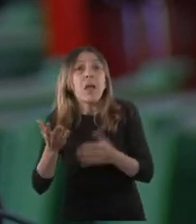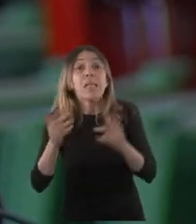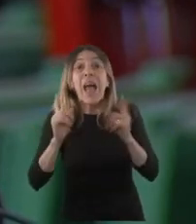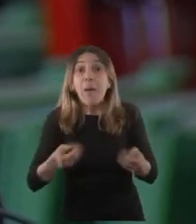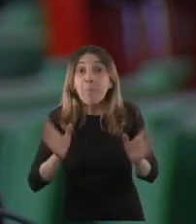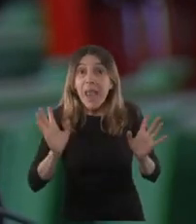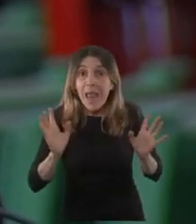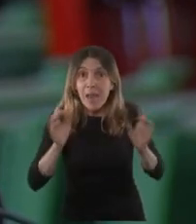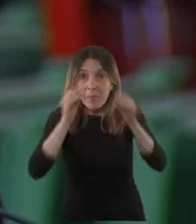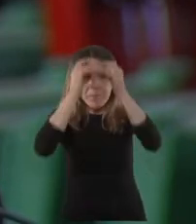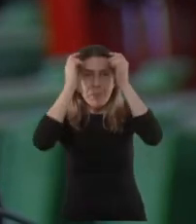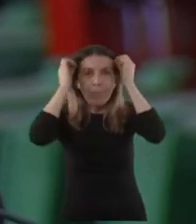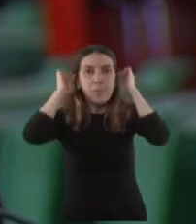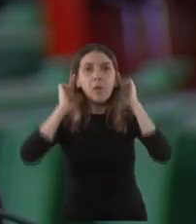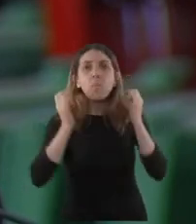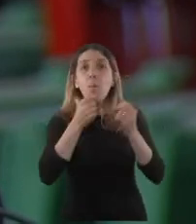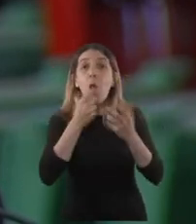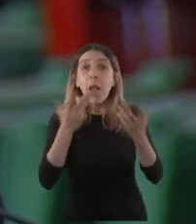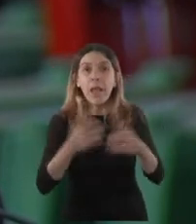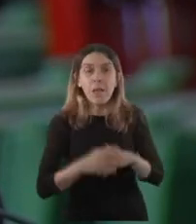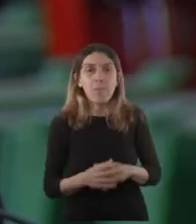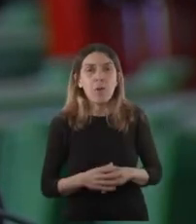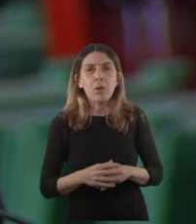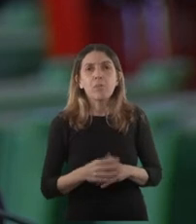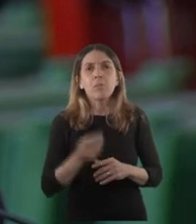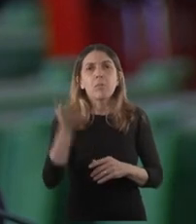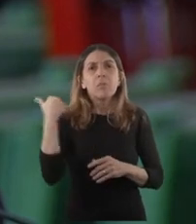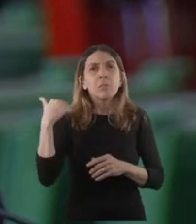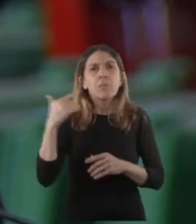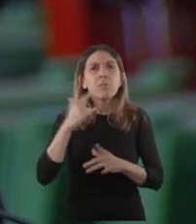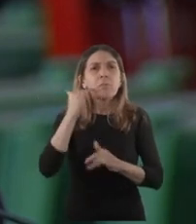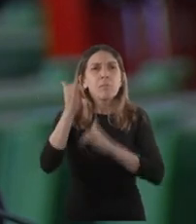eso, cuando por ejemplo hablamos